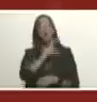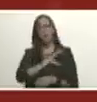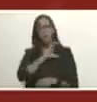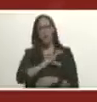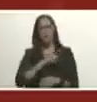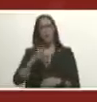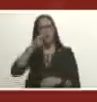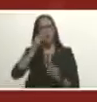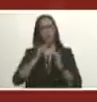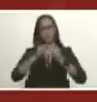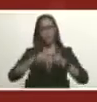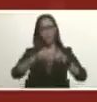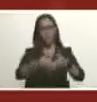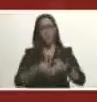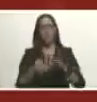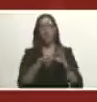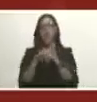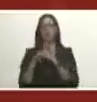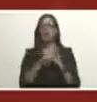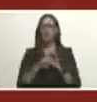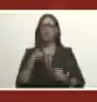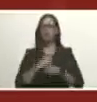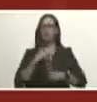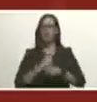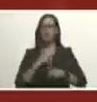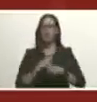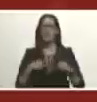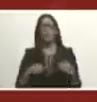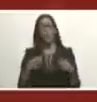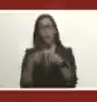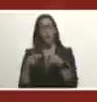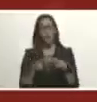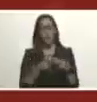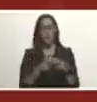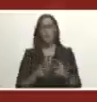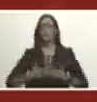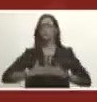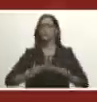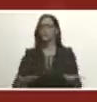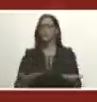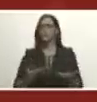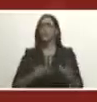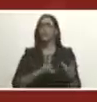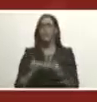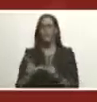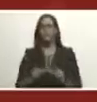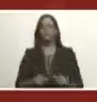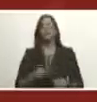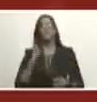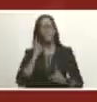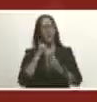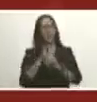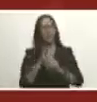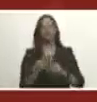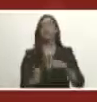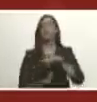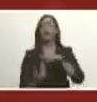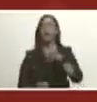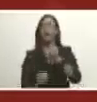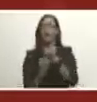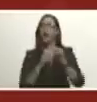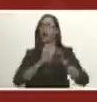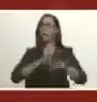Costera, unidades de empleo estratégico que con los equipos y medios disponibles, se constituyen en el eje fundamental de apoyo